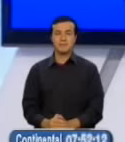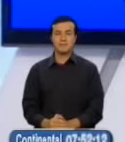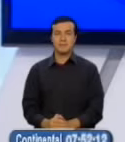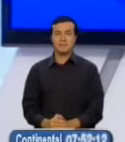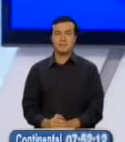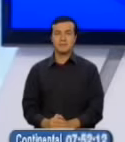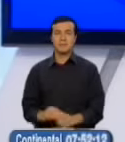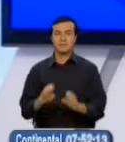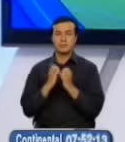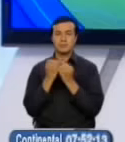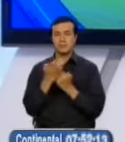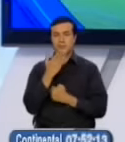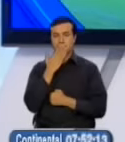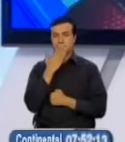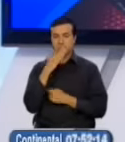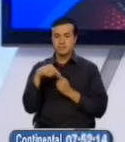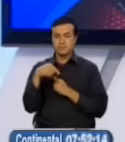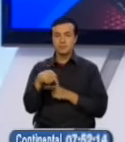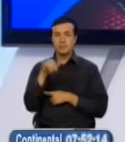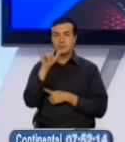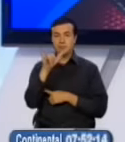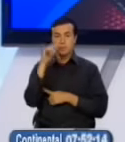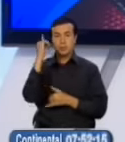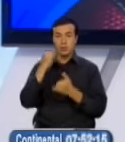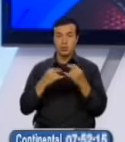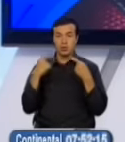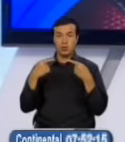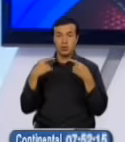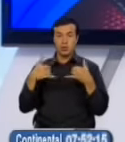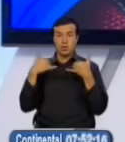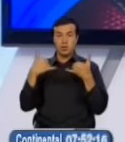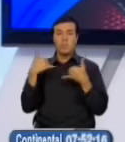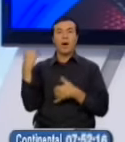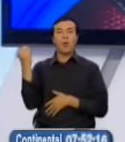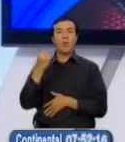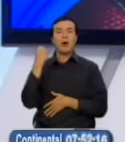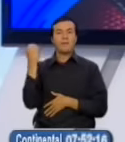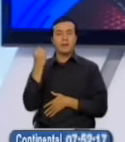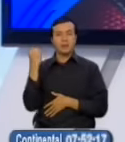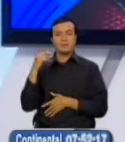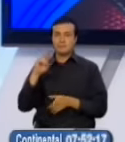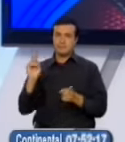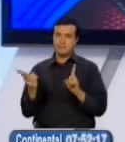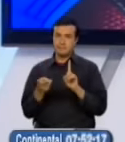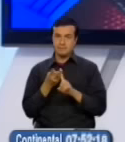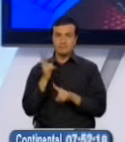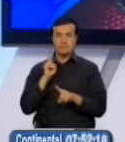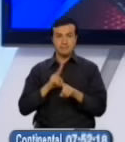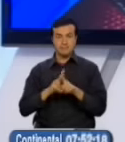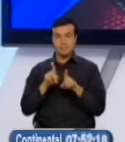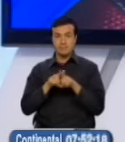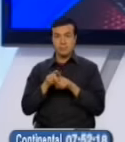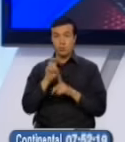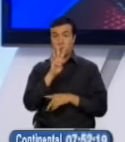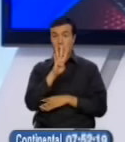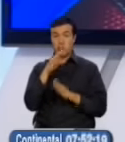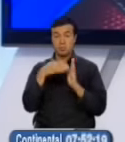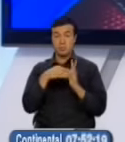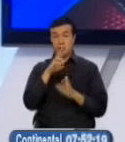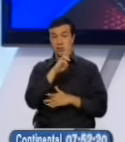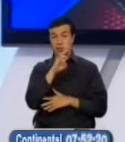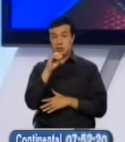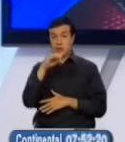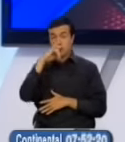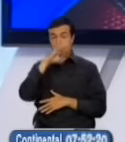El Estadio de Aucas recibirá este fin de semana la gran final de la Copa a los Guambras, que este año en su segunda edición recibió a más de